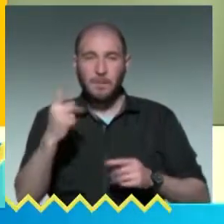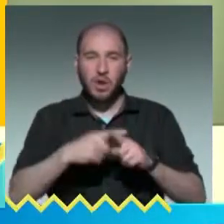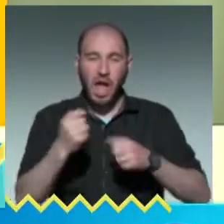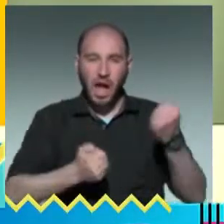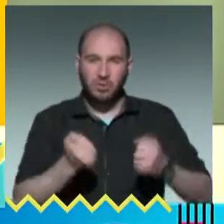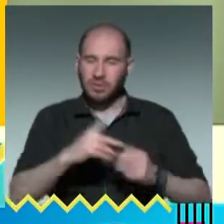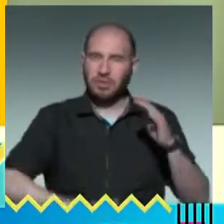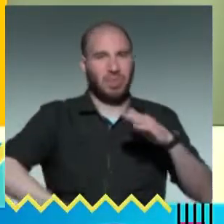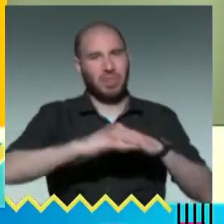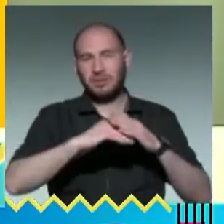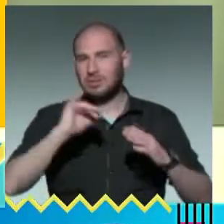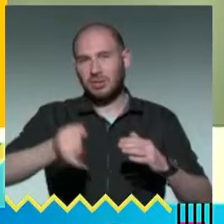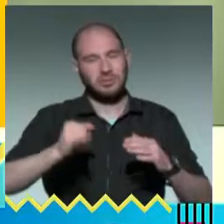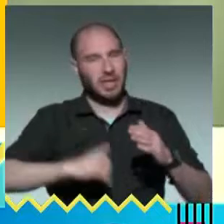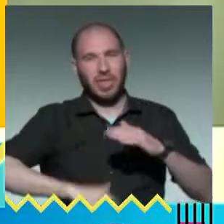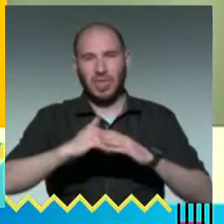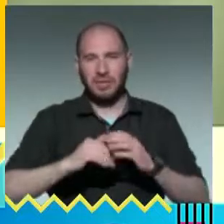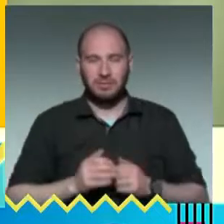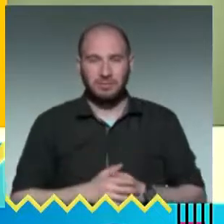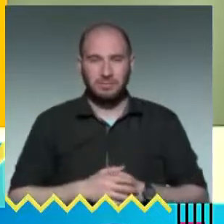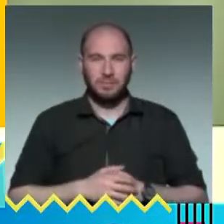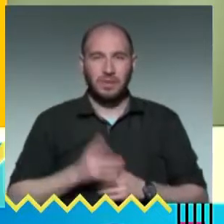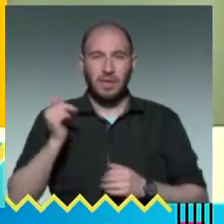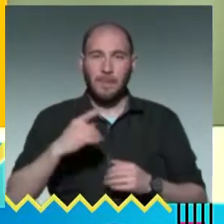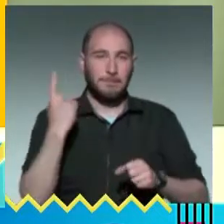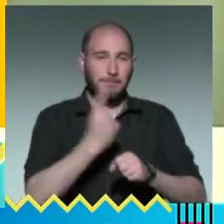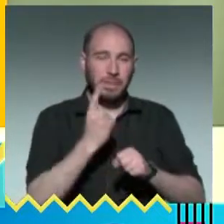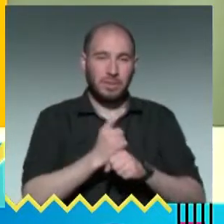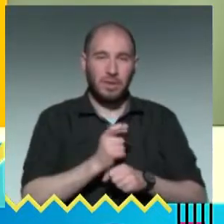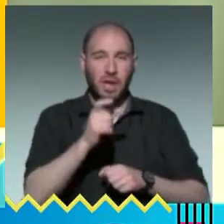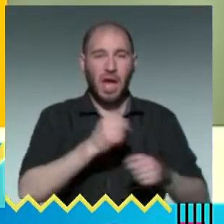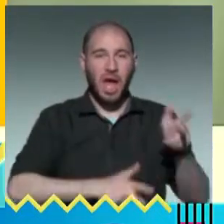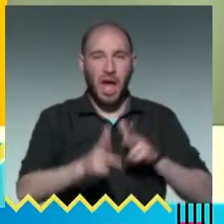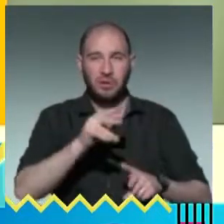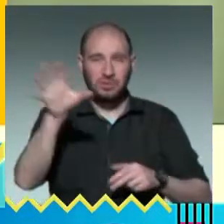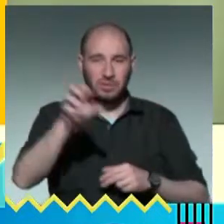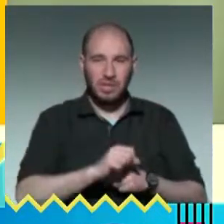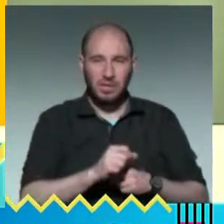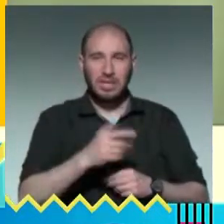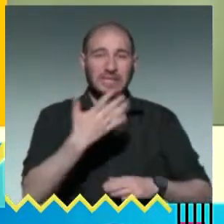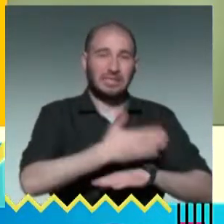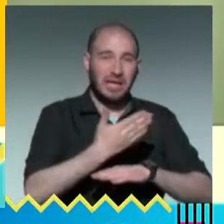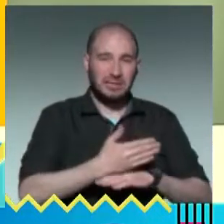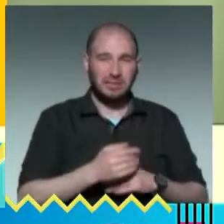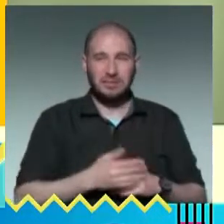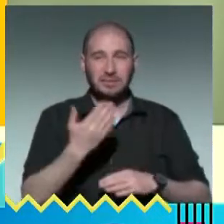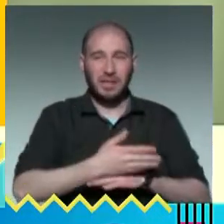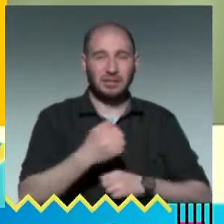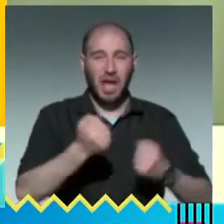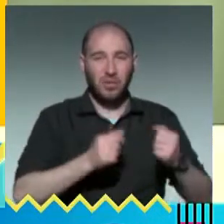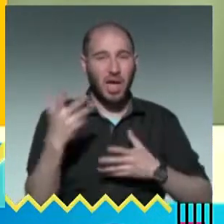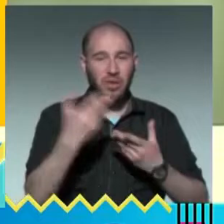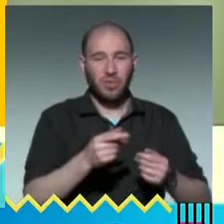colapso es inminente. Bien. Entonces, la idea es darle prioridad a los vehículos que traen, a darle prioridad al taxi. El taxi es un vehículo que